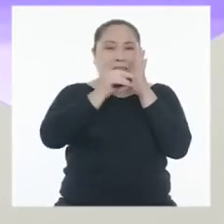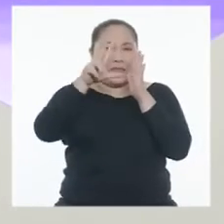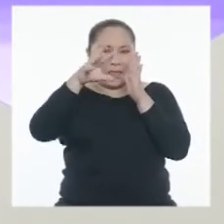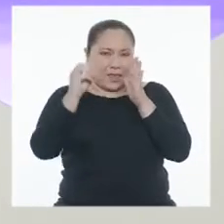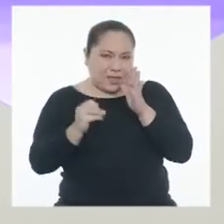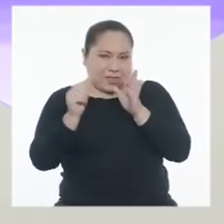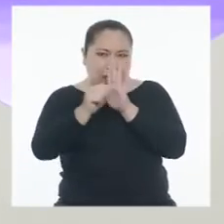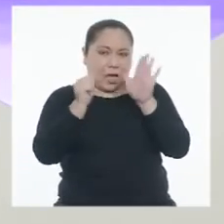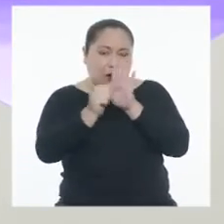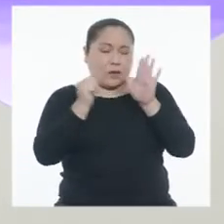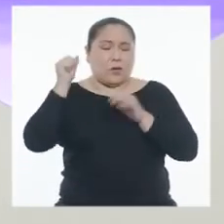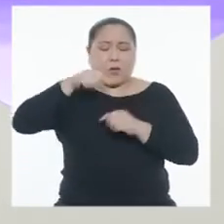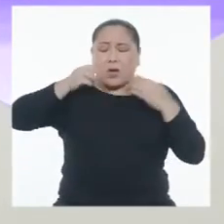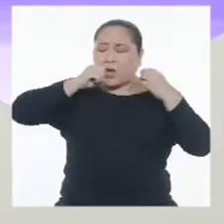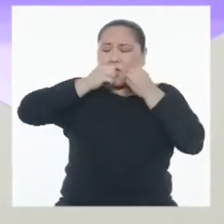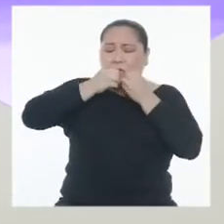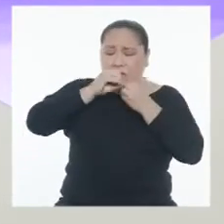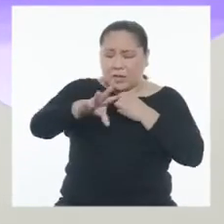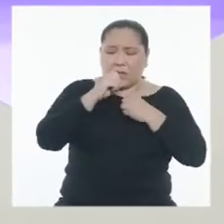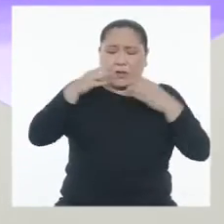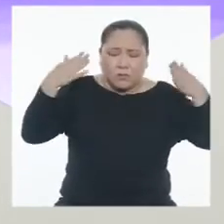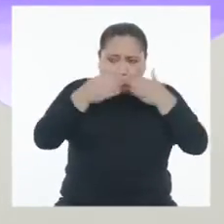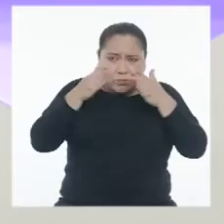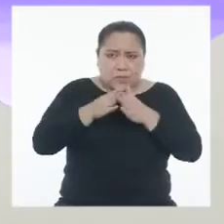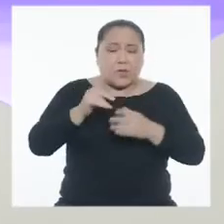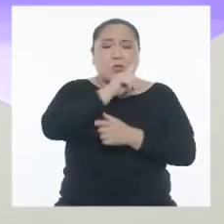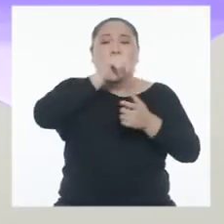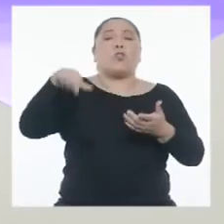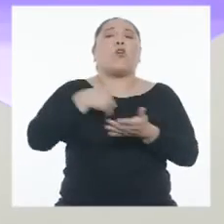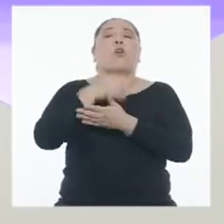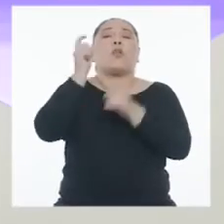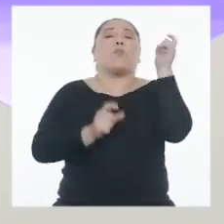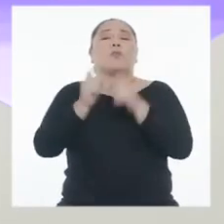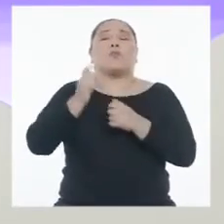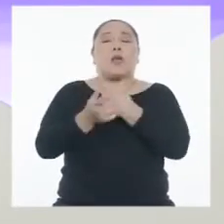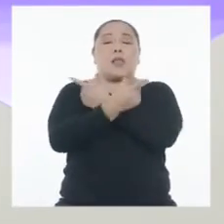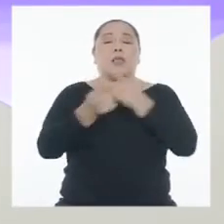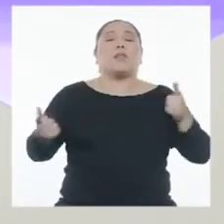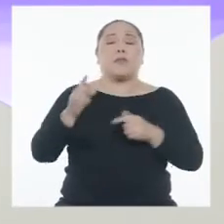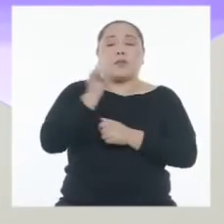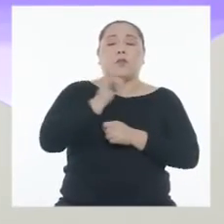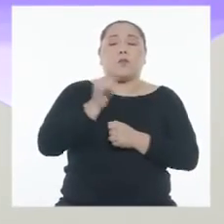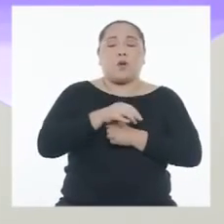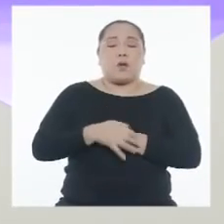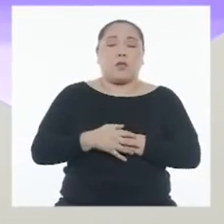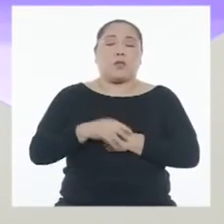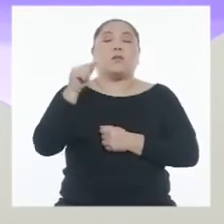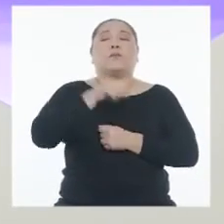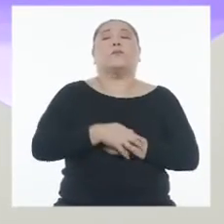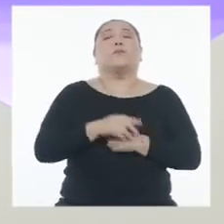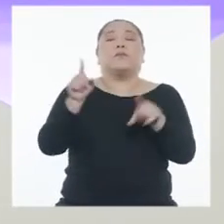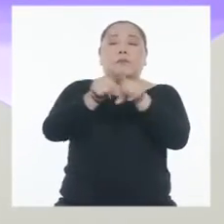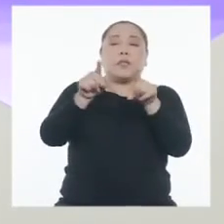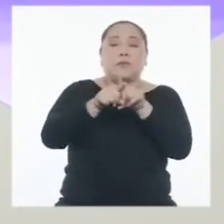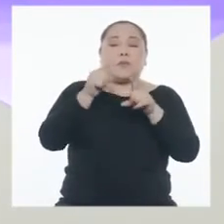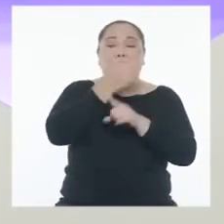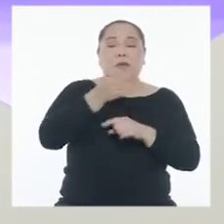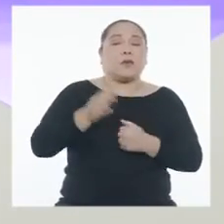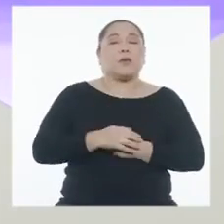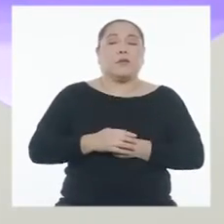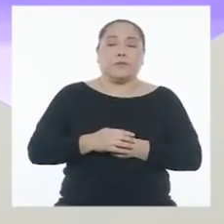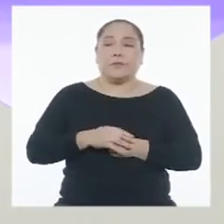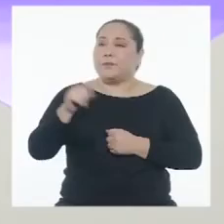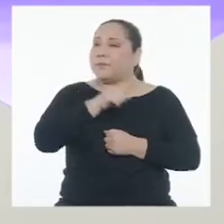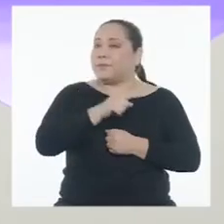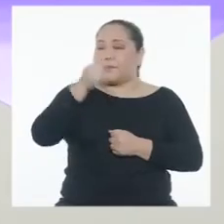y señala principalmente que todos los seres humanos nacen libres e iguales en dignidad y derechos, y dotados, como están